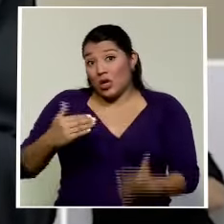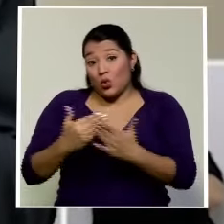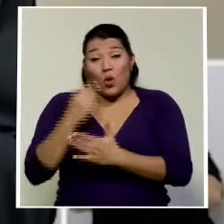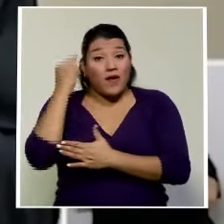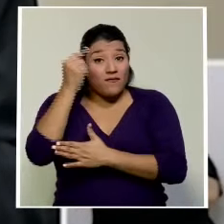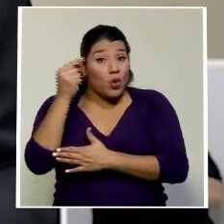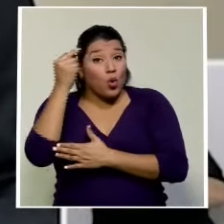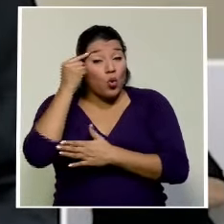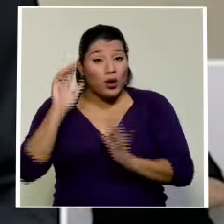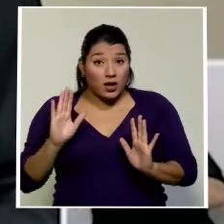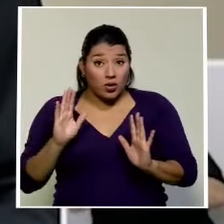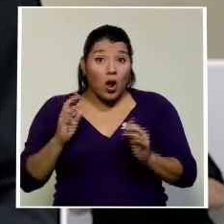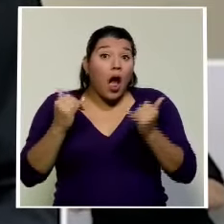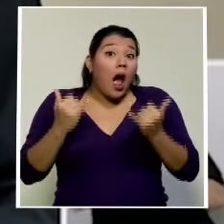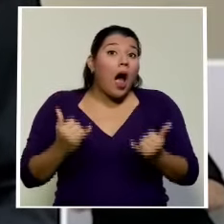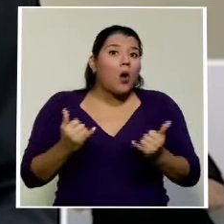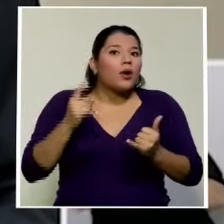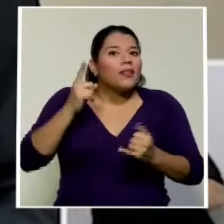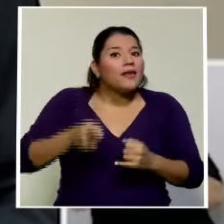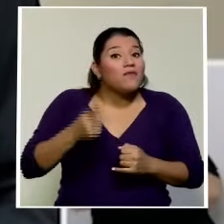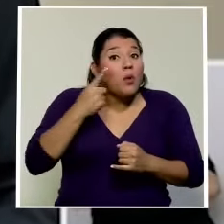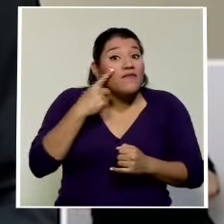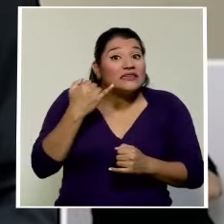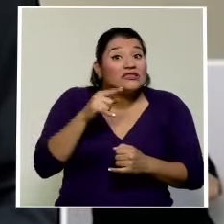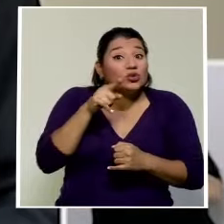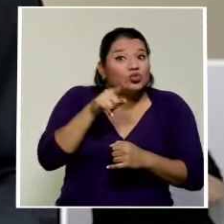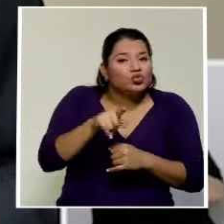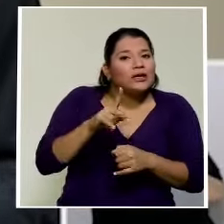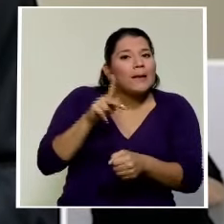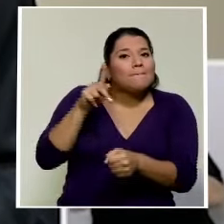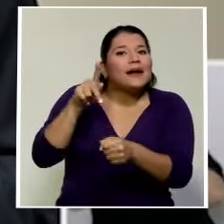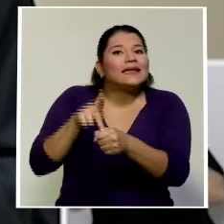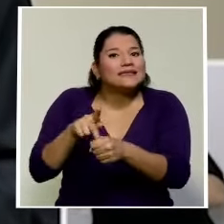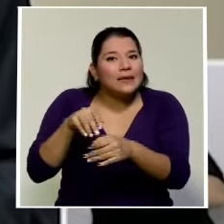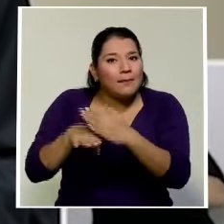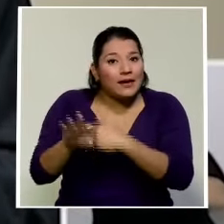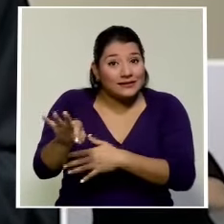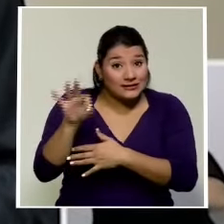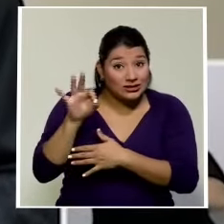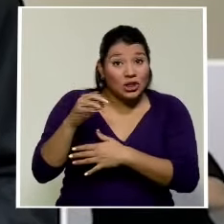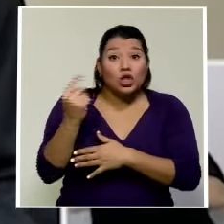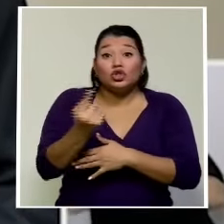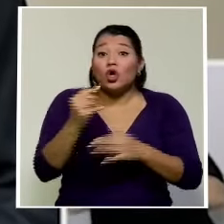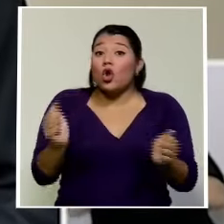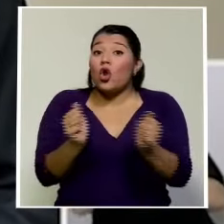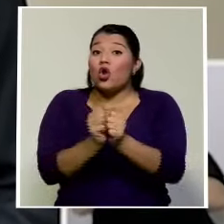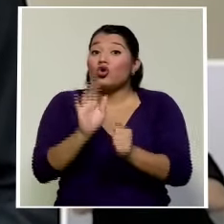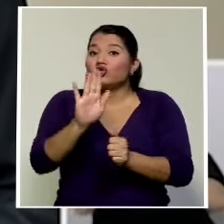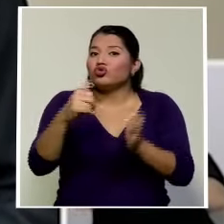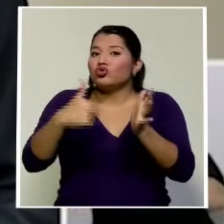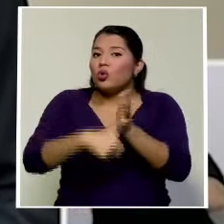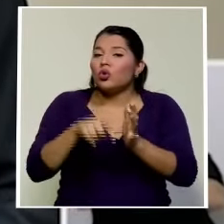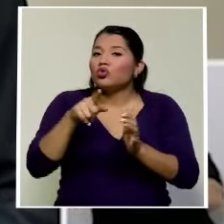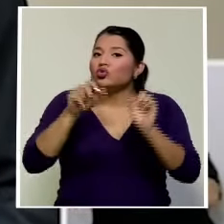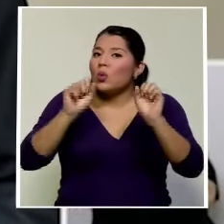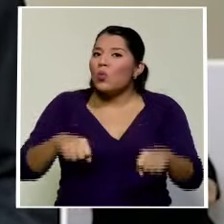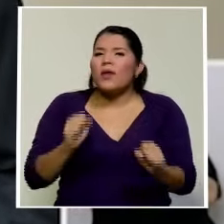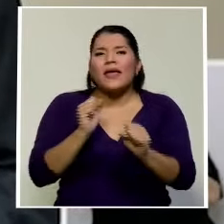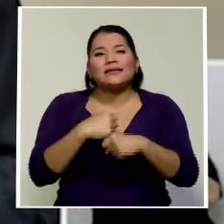si usted influirá en cómo será ese gobierno. Solo con su voto usted puede marcar una